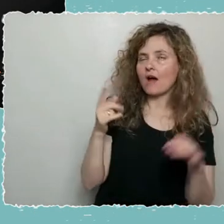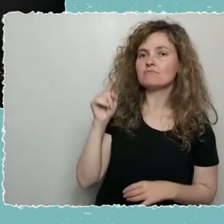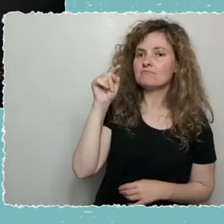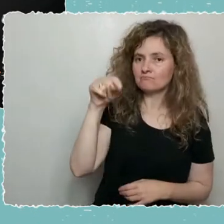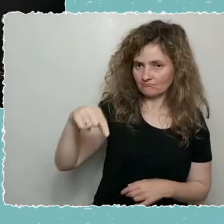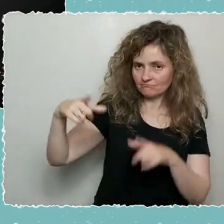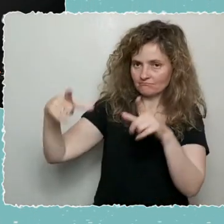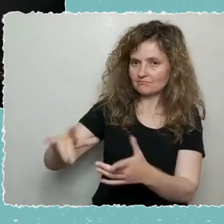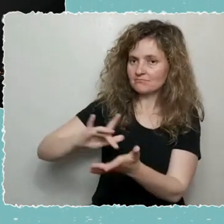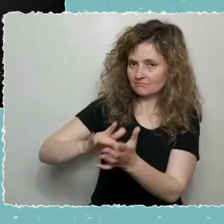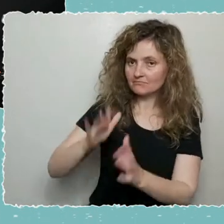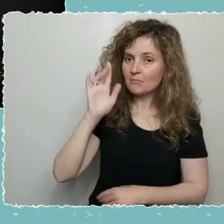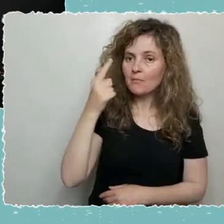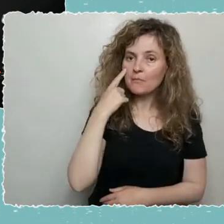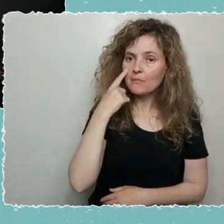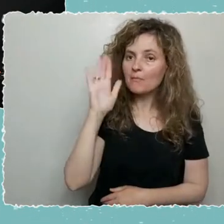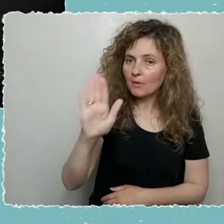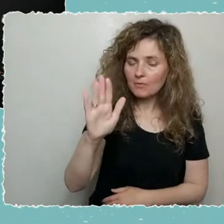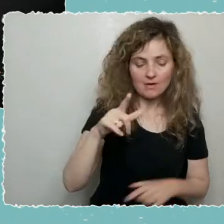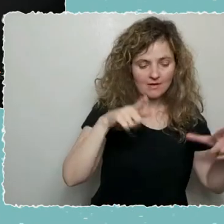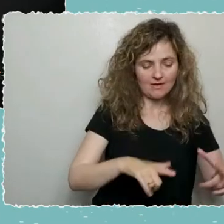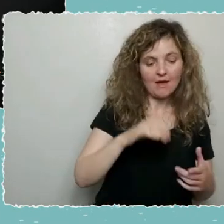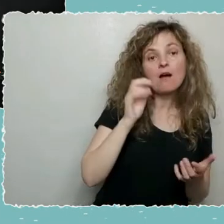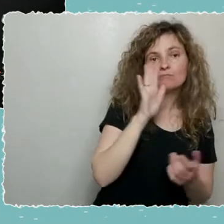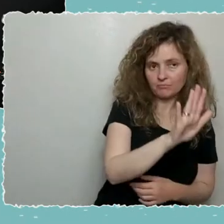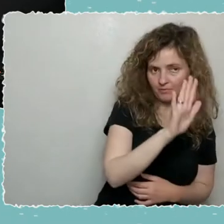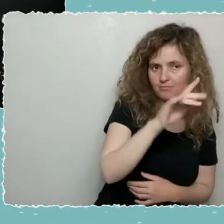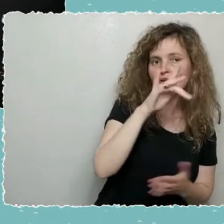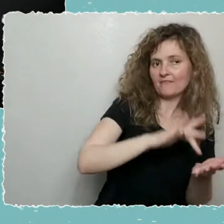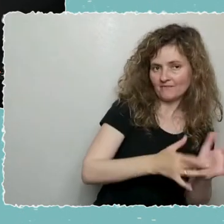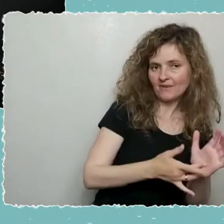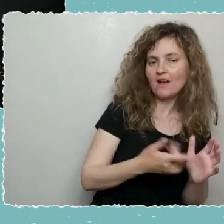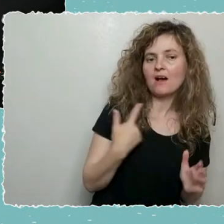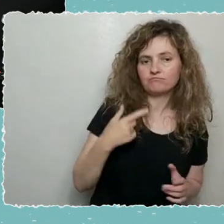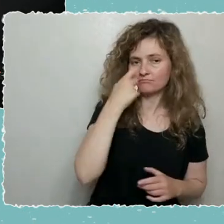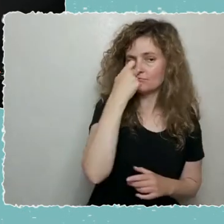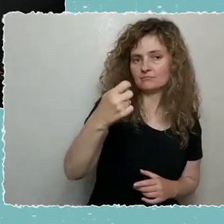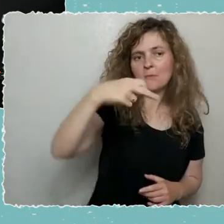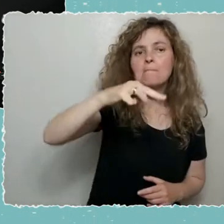esta abeja é tua, esta abeja é tua, arrinca este barco.